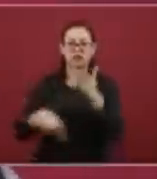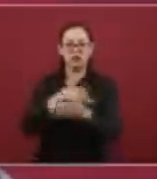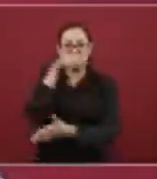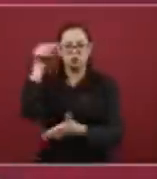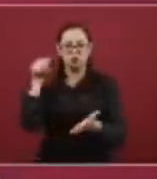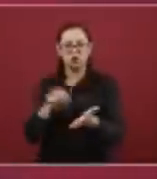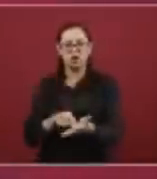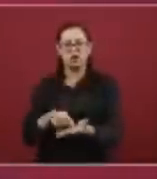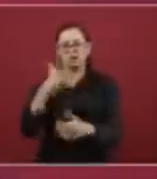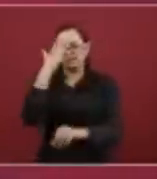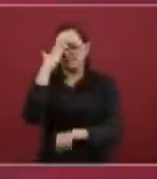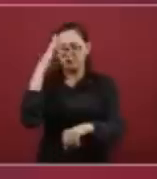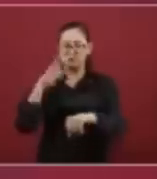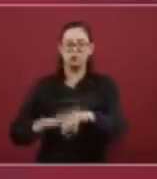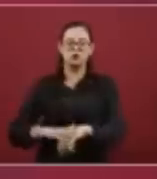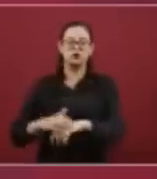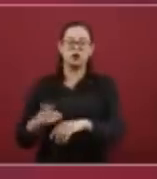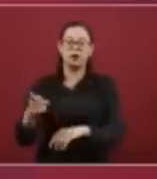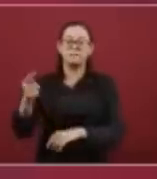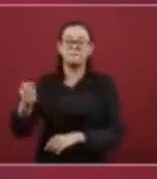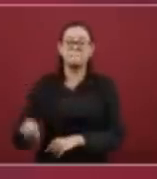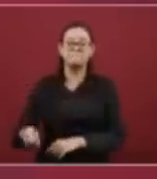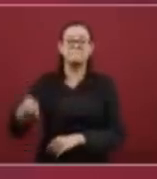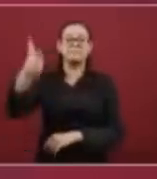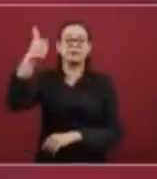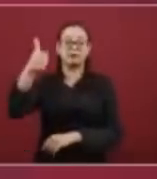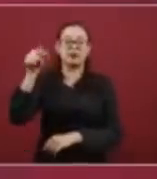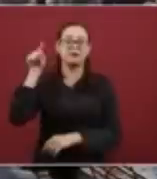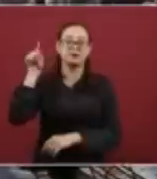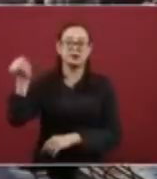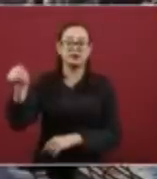la primera batalla.